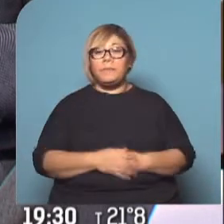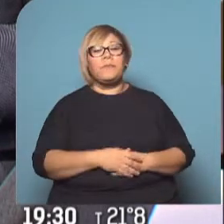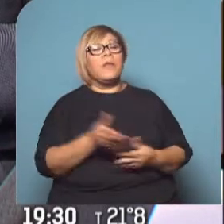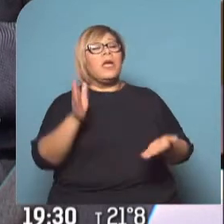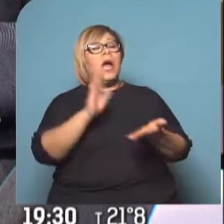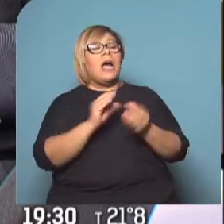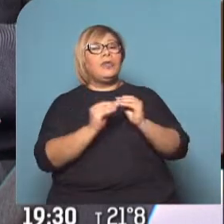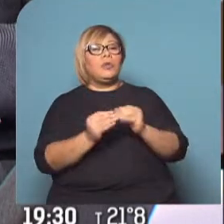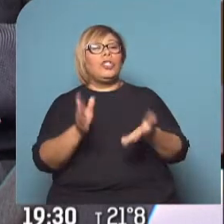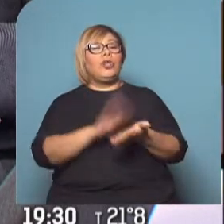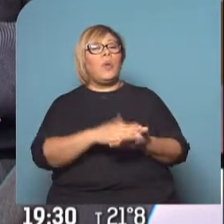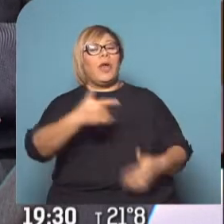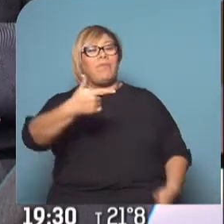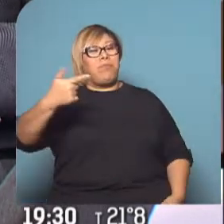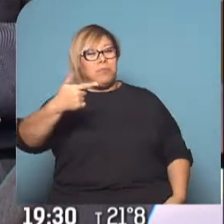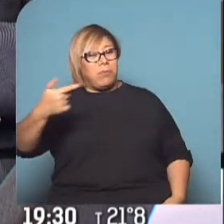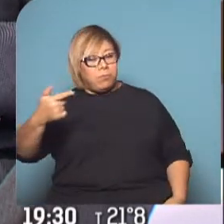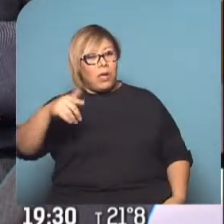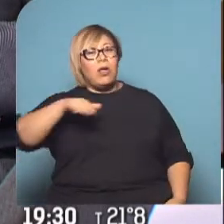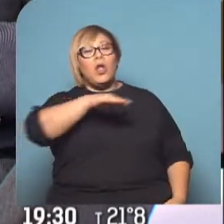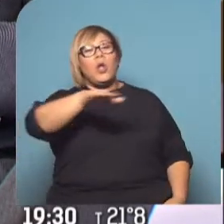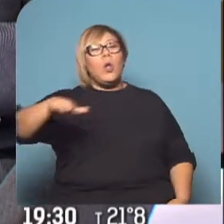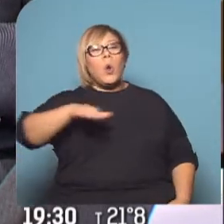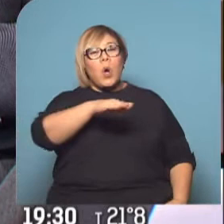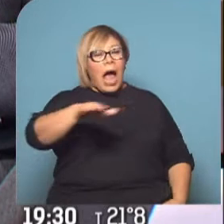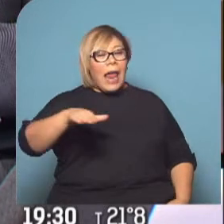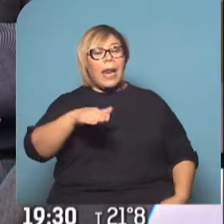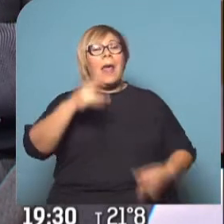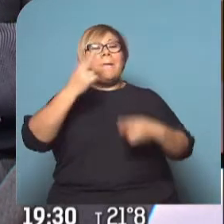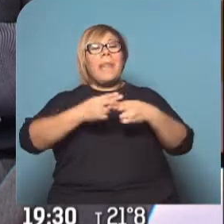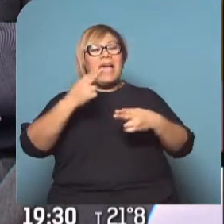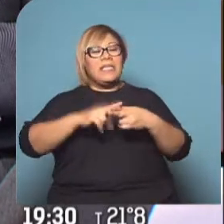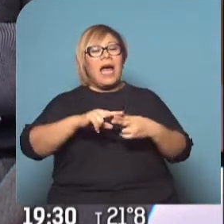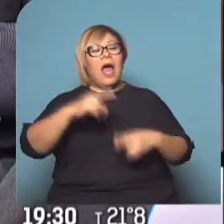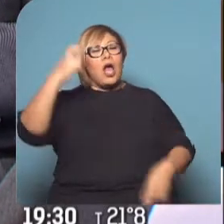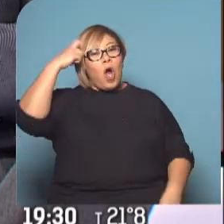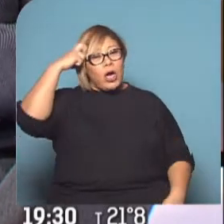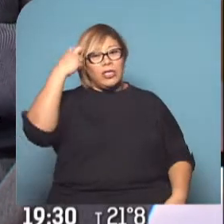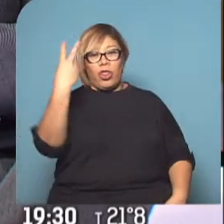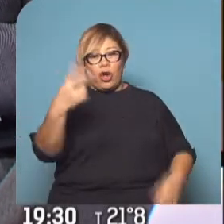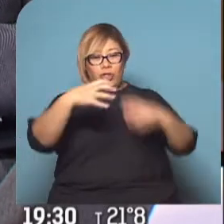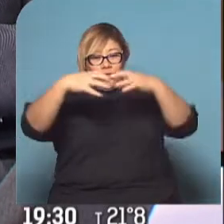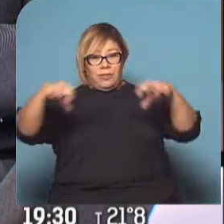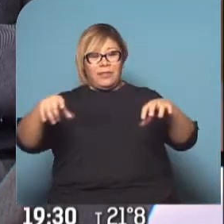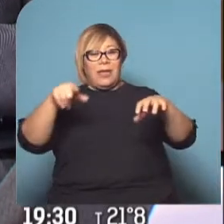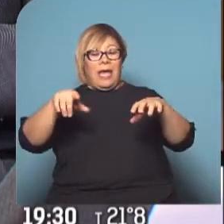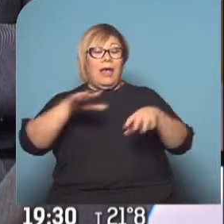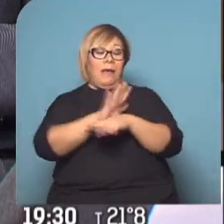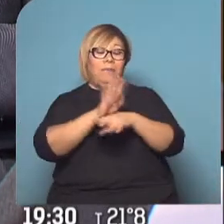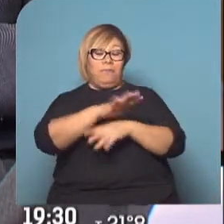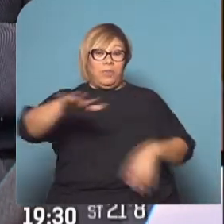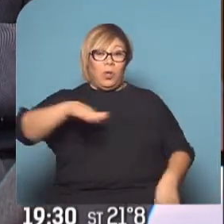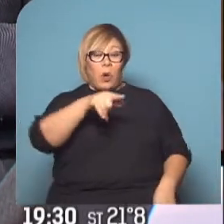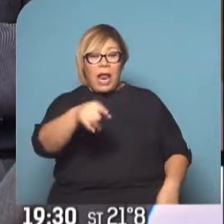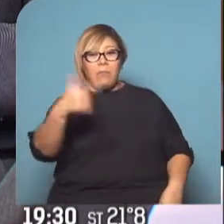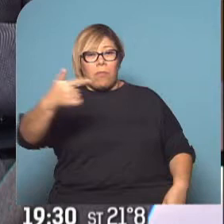crimen de Congreso. Estuvimos en el móvil recién viendo cómo el presunto tirador justamente está siendo trasladado de Montevideo a Buenos Aires. Hay muchas dudas de qué